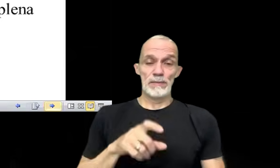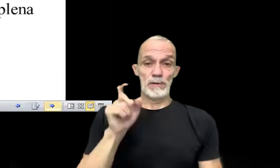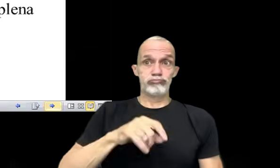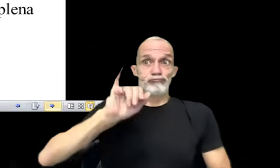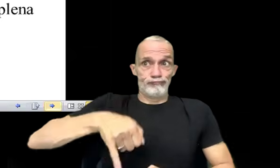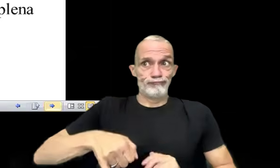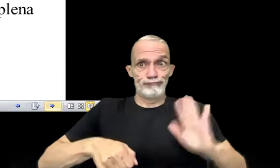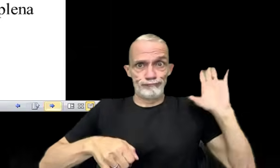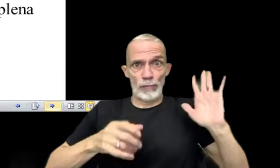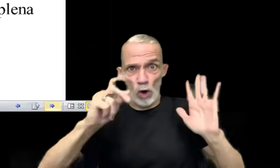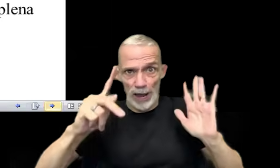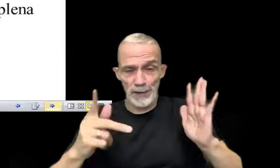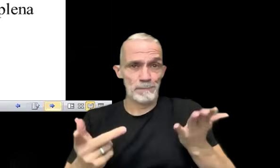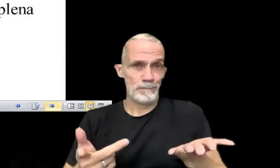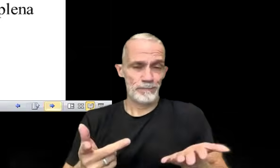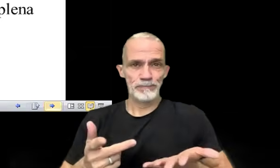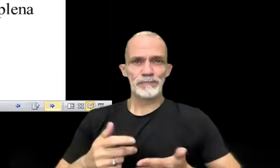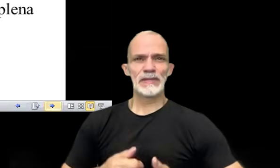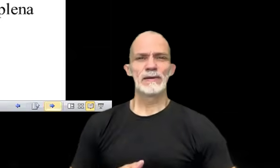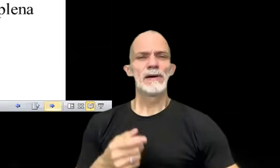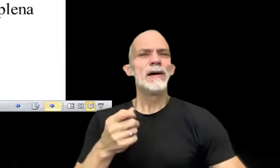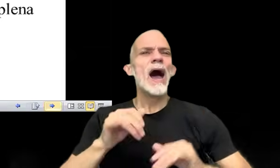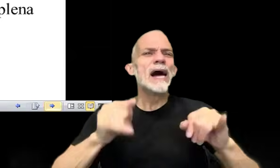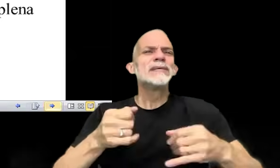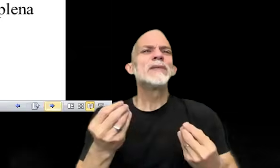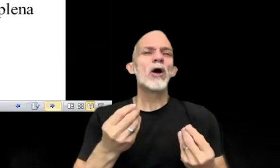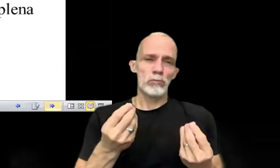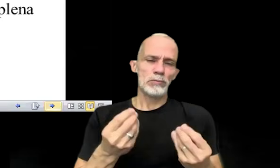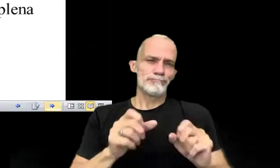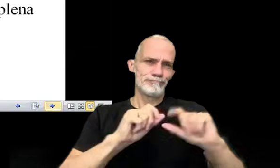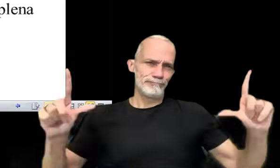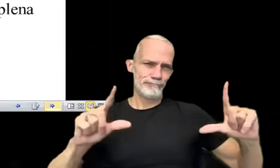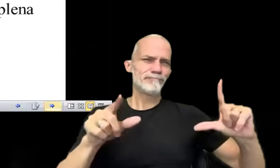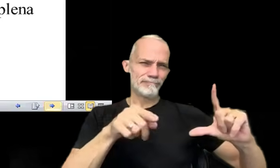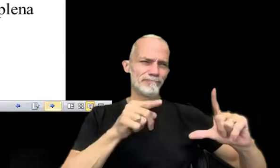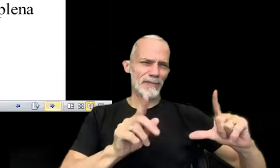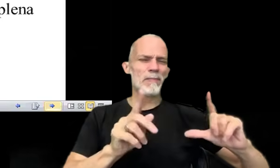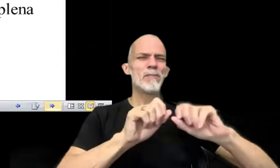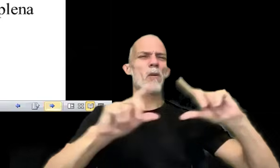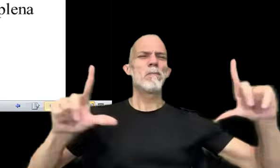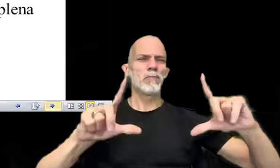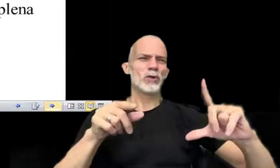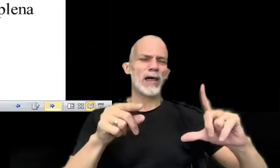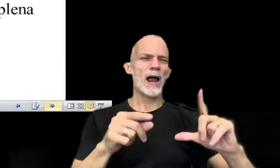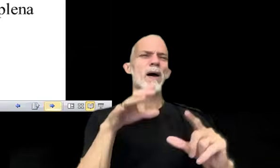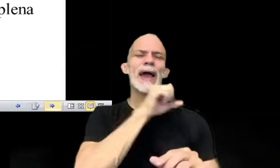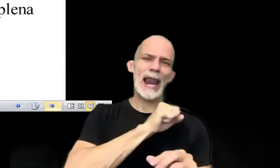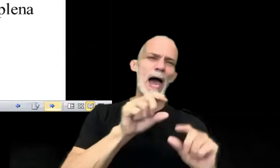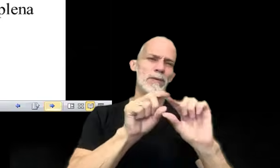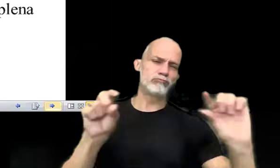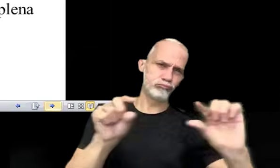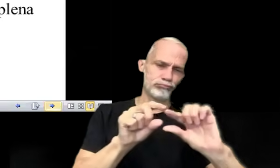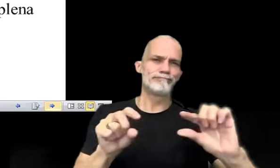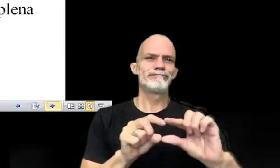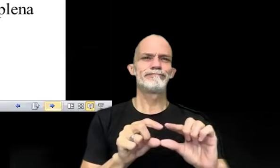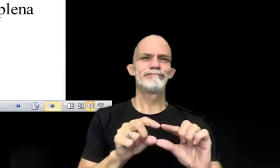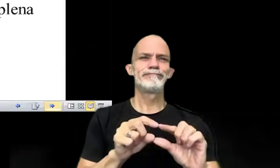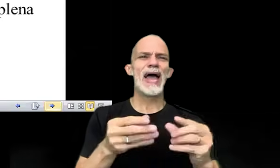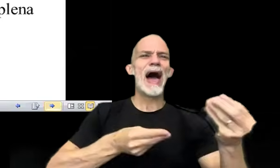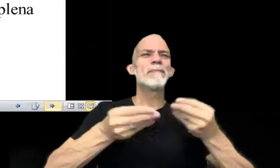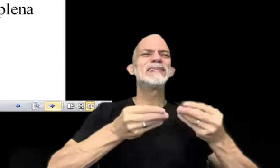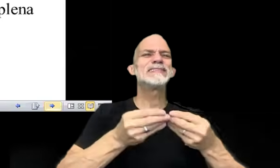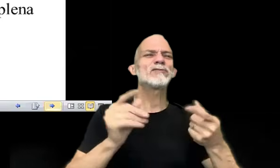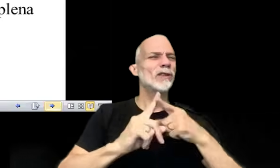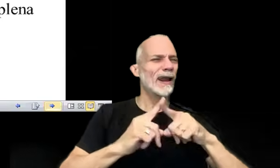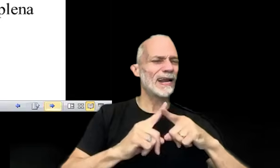ese cargo impuesto, lo acepta a través de del portal, ¿sí?, con su clave fiscal, a través de Administración